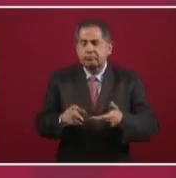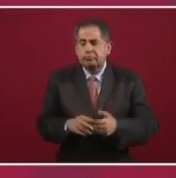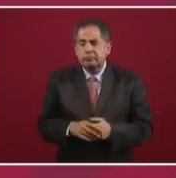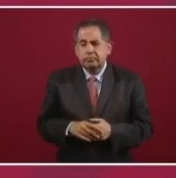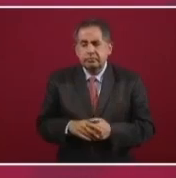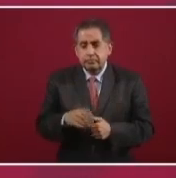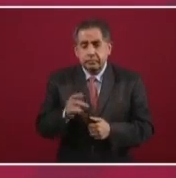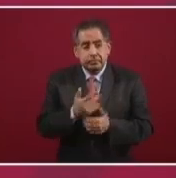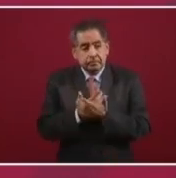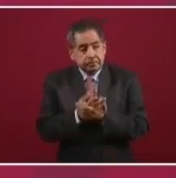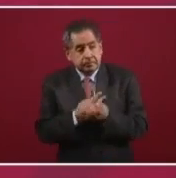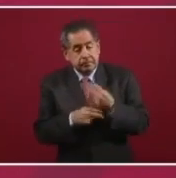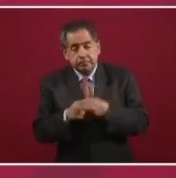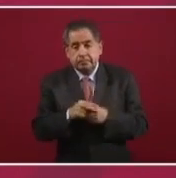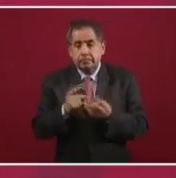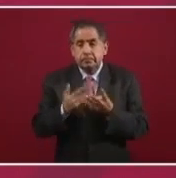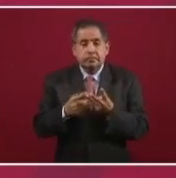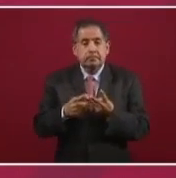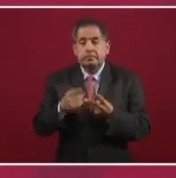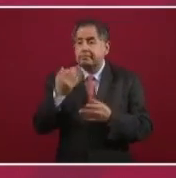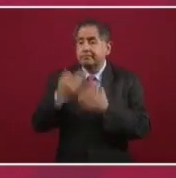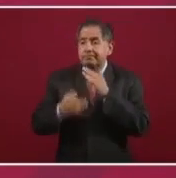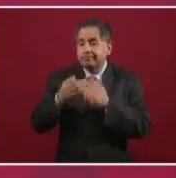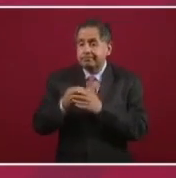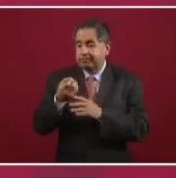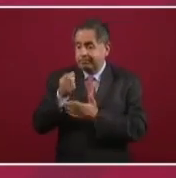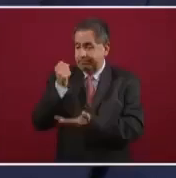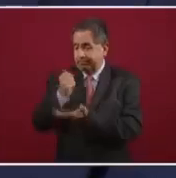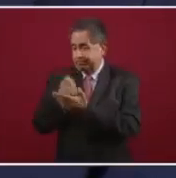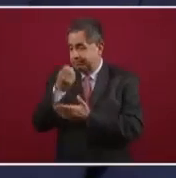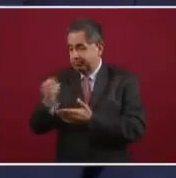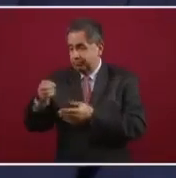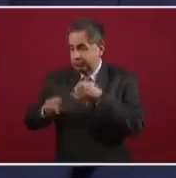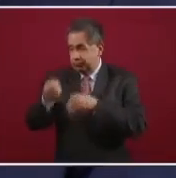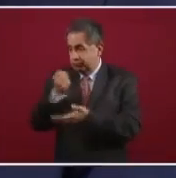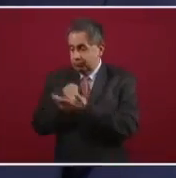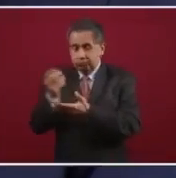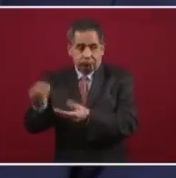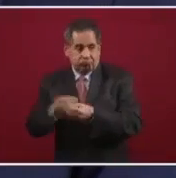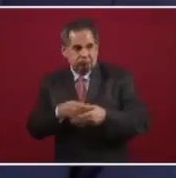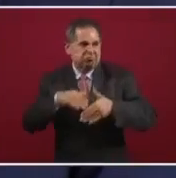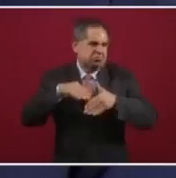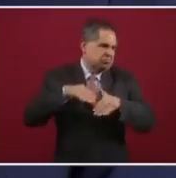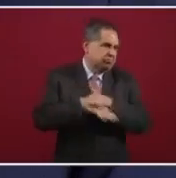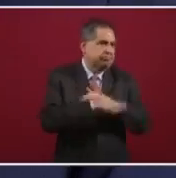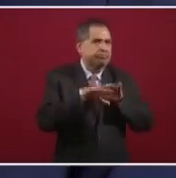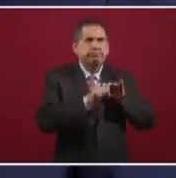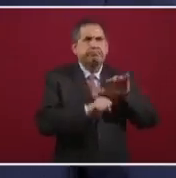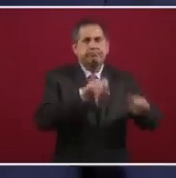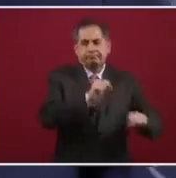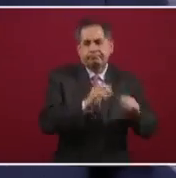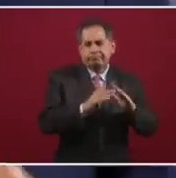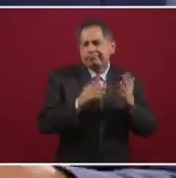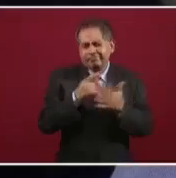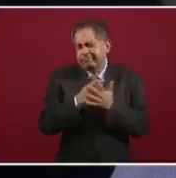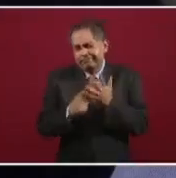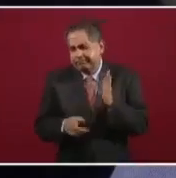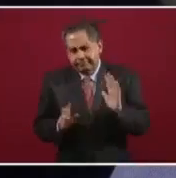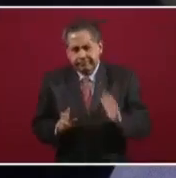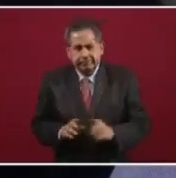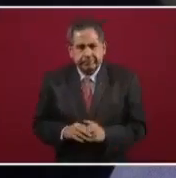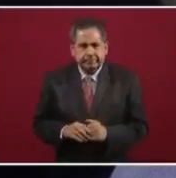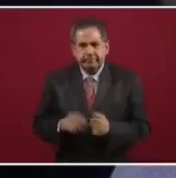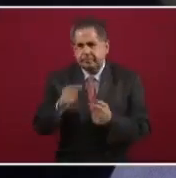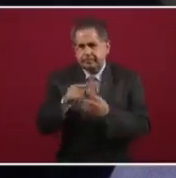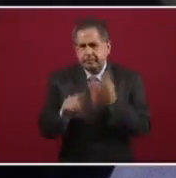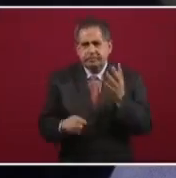que estaban esperando una orden de cateo del juez, ¿sí? En fin,